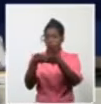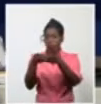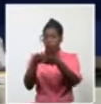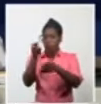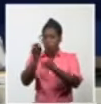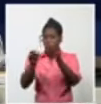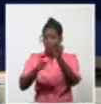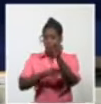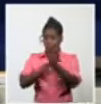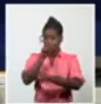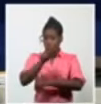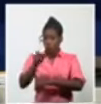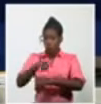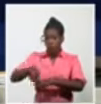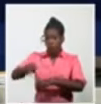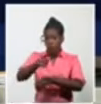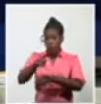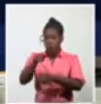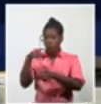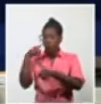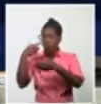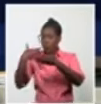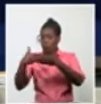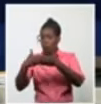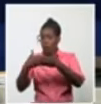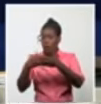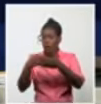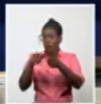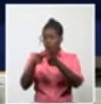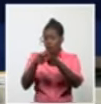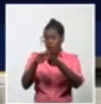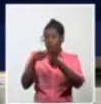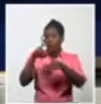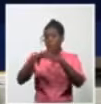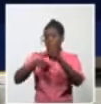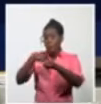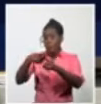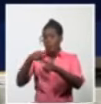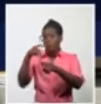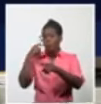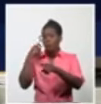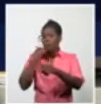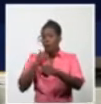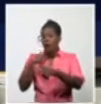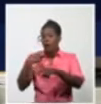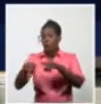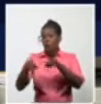poquito más extenso, y que eso cuando usted conoce,